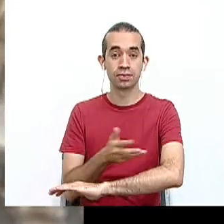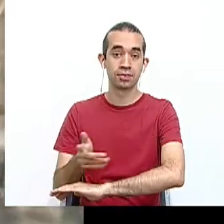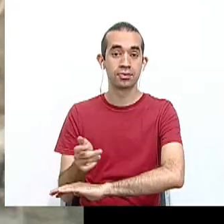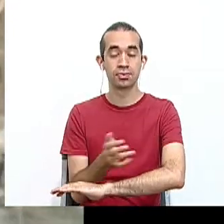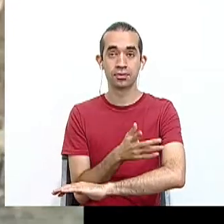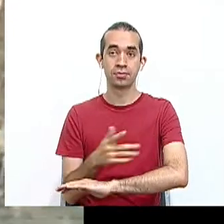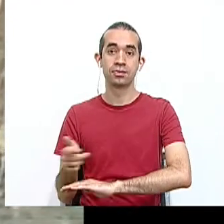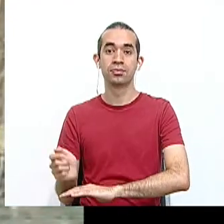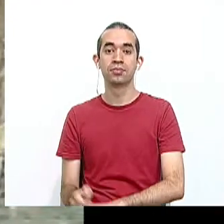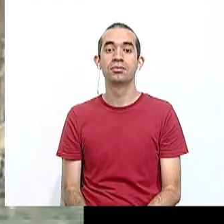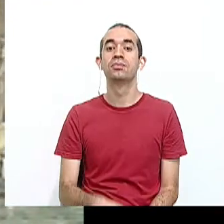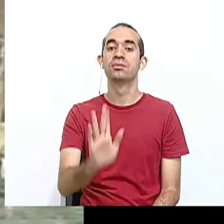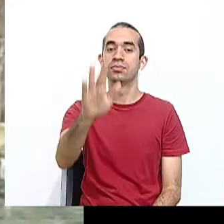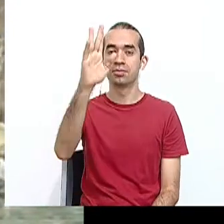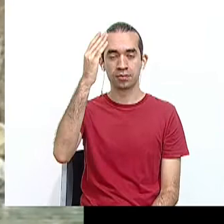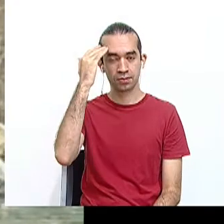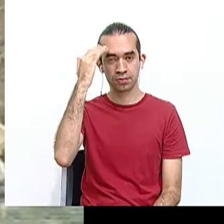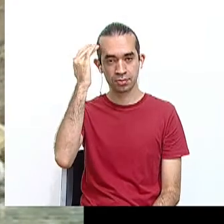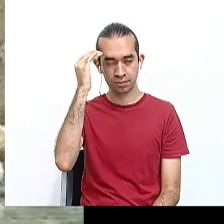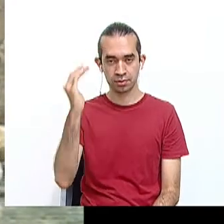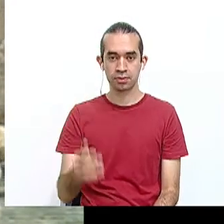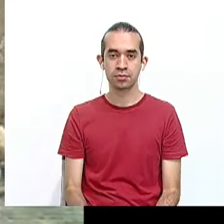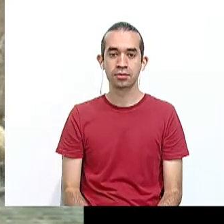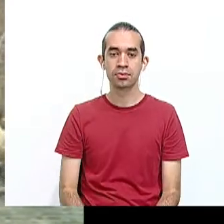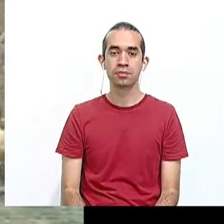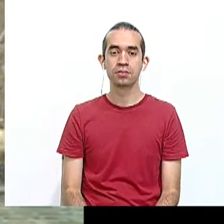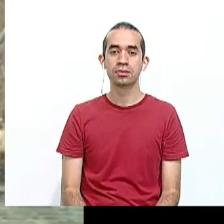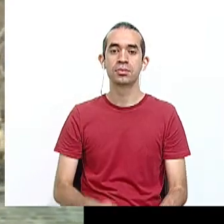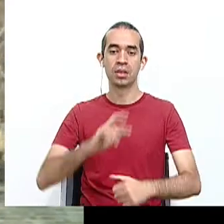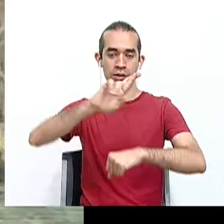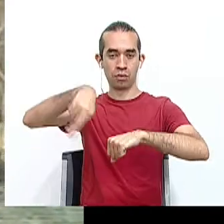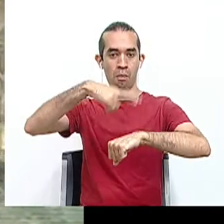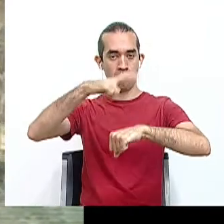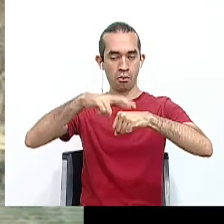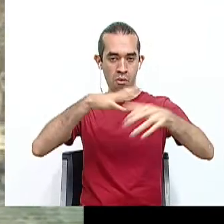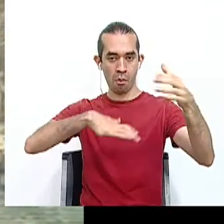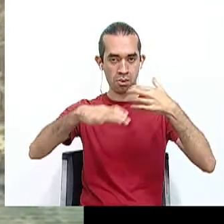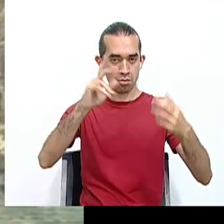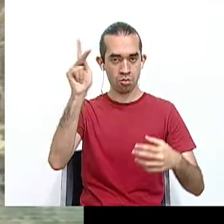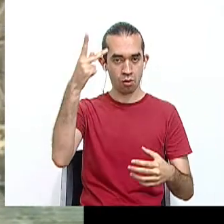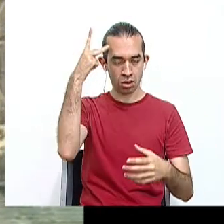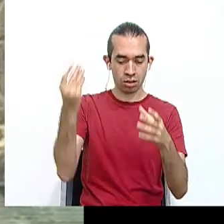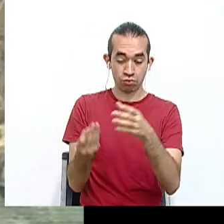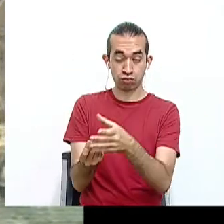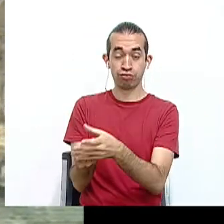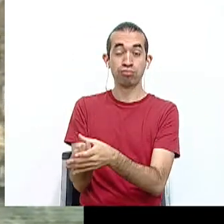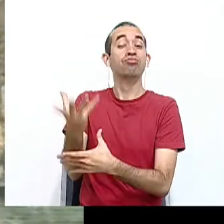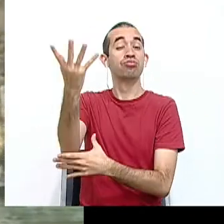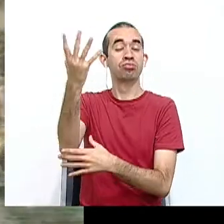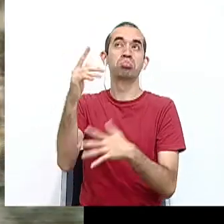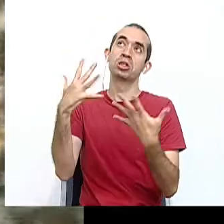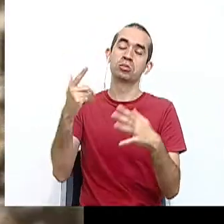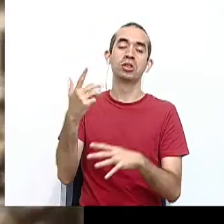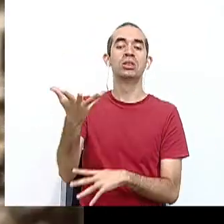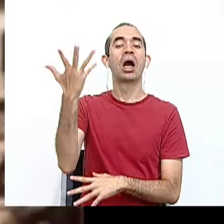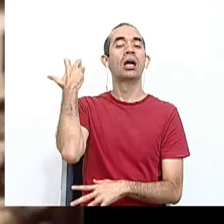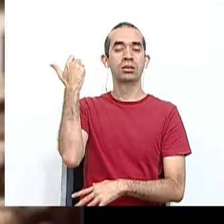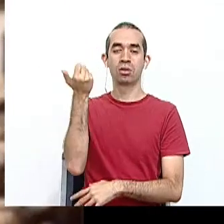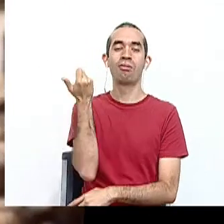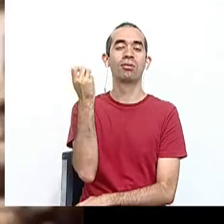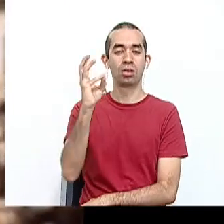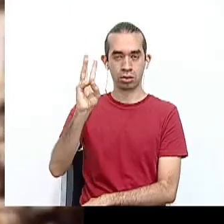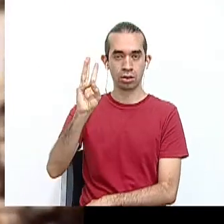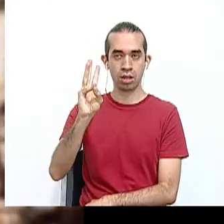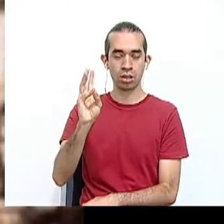No fue sino hasta el florecimiento de la República Comercial y Política a mediados de la centuria XVI, cuando